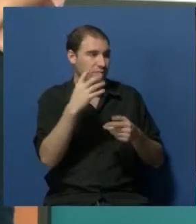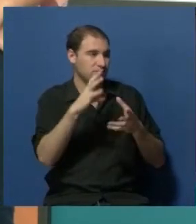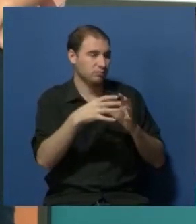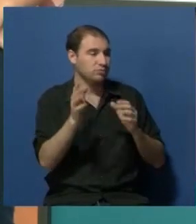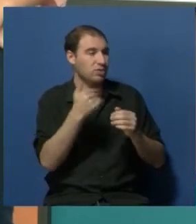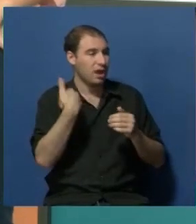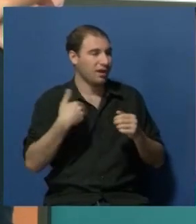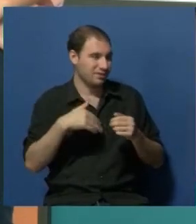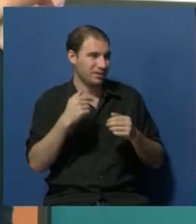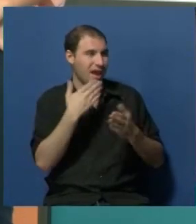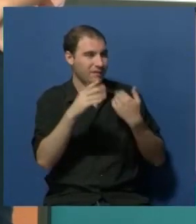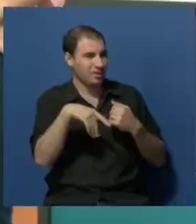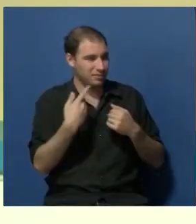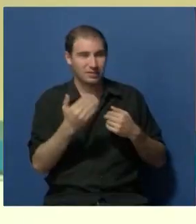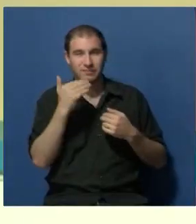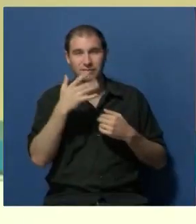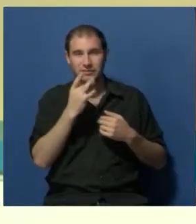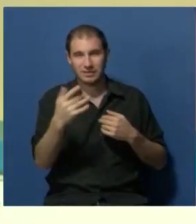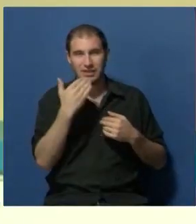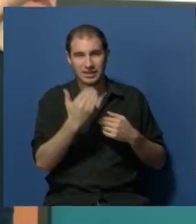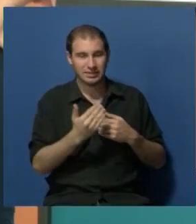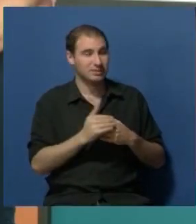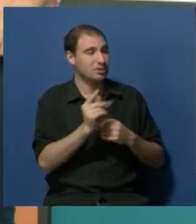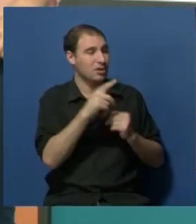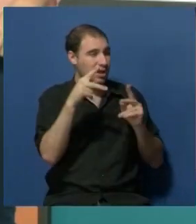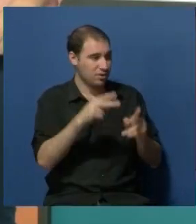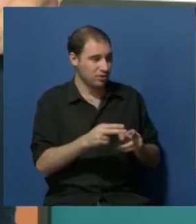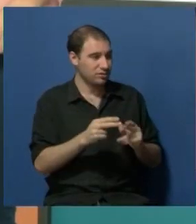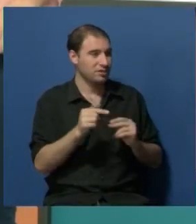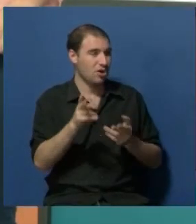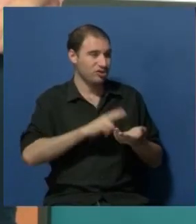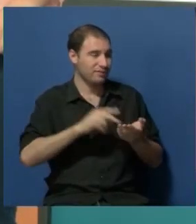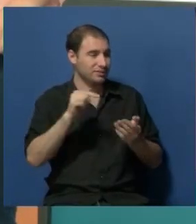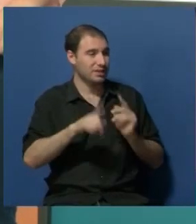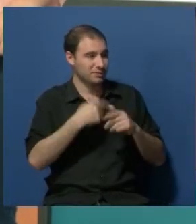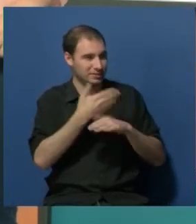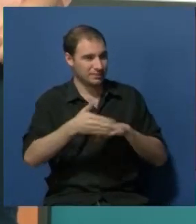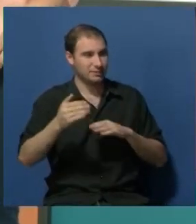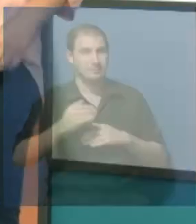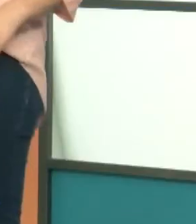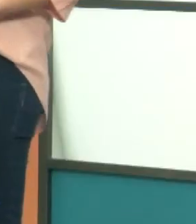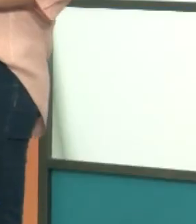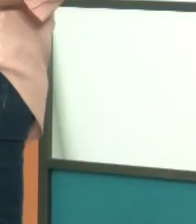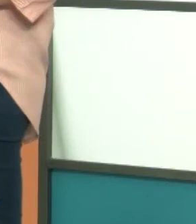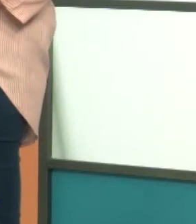la Argentina, así que hablaremos en otro Muchas gracias a la invitación. Nosotros hacemos una nueva pausa, enseguida seguimos con más.